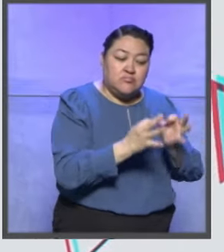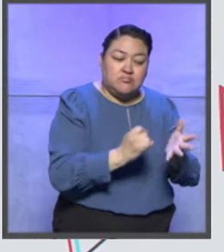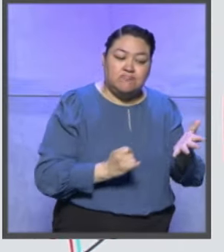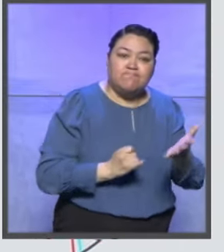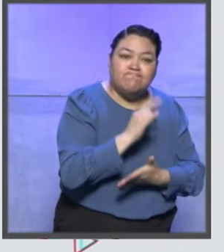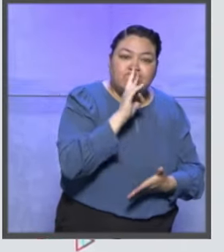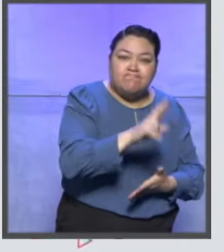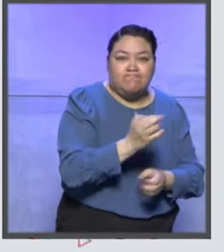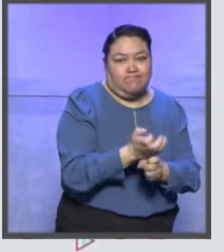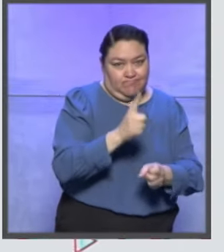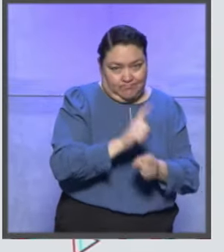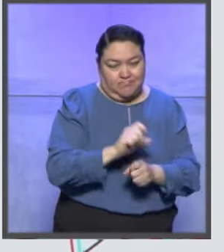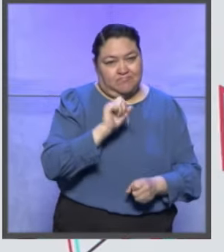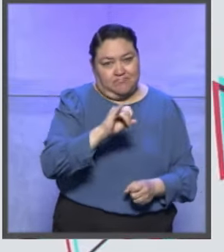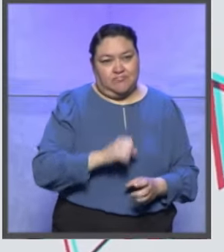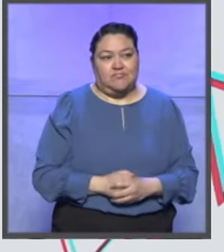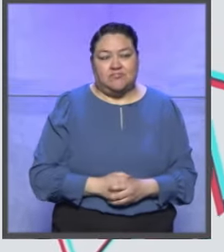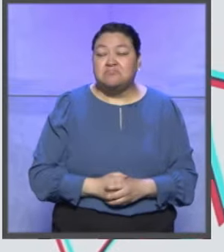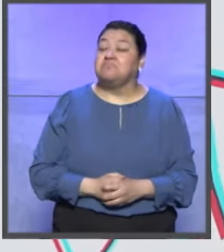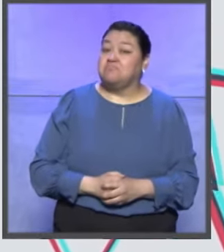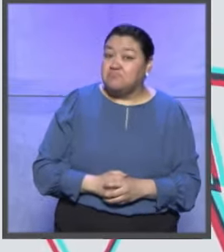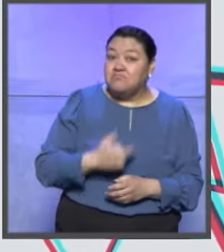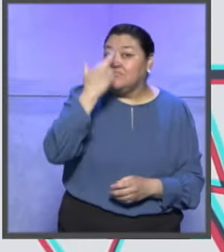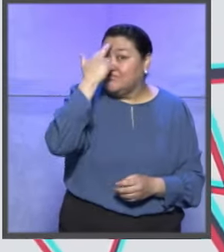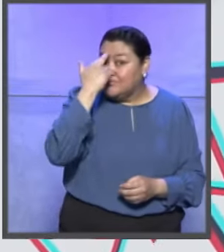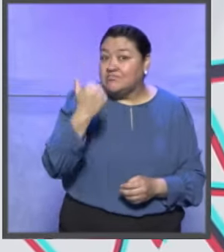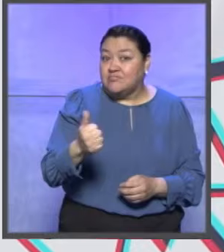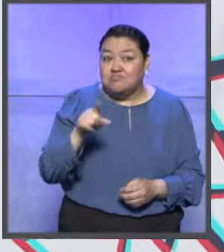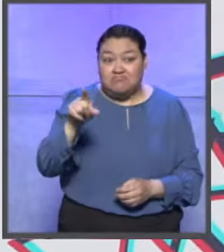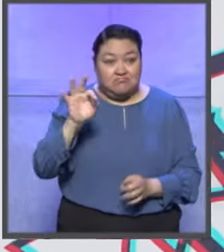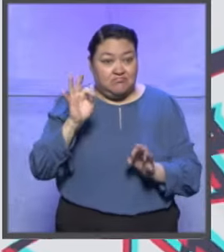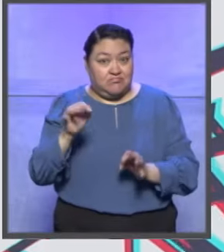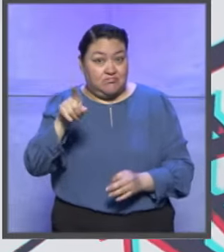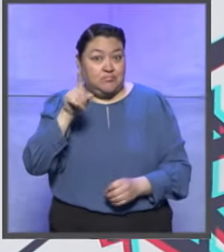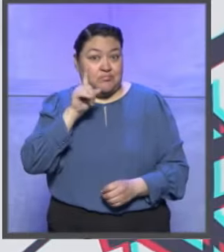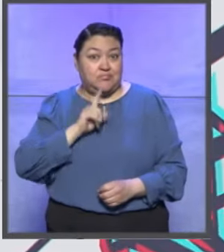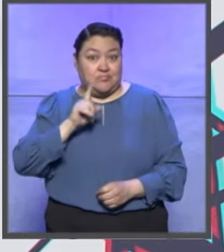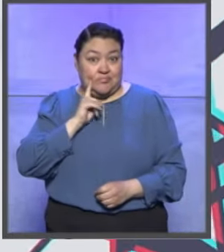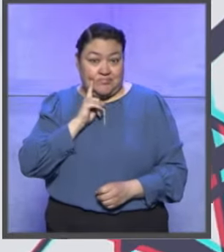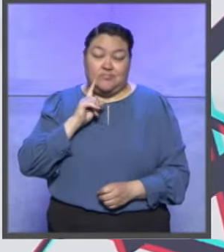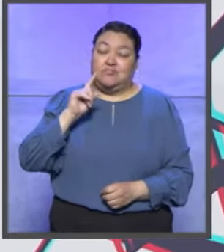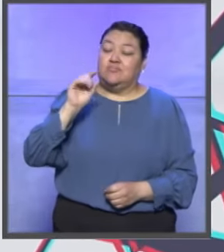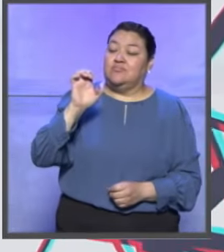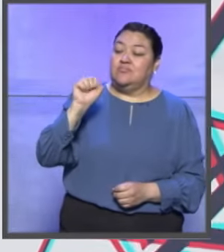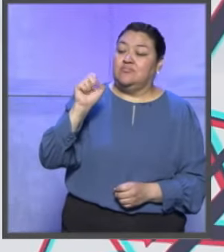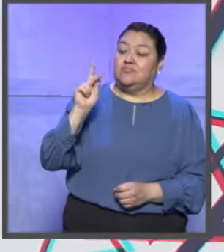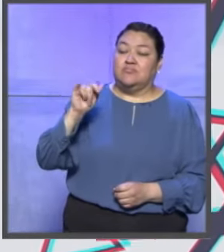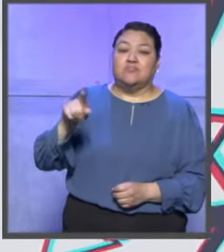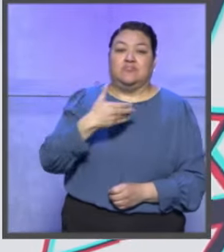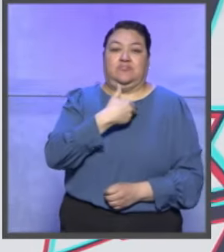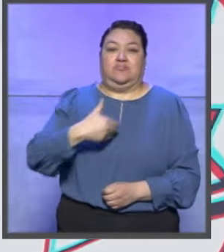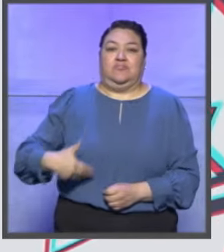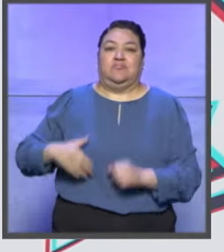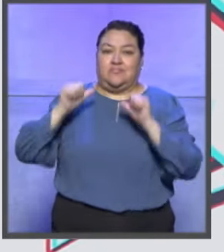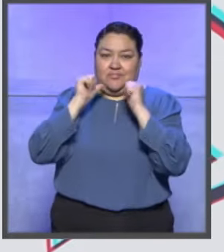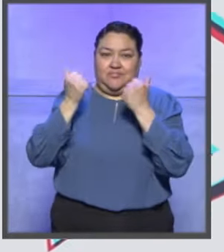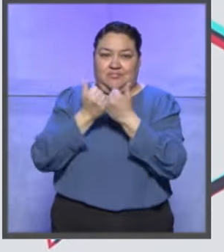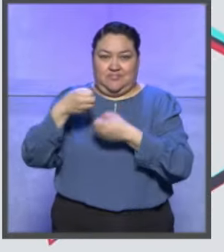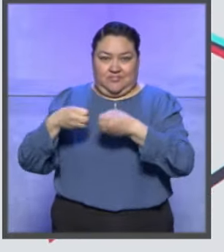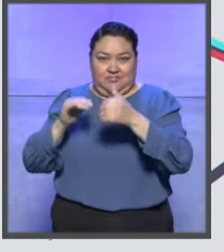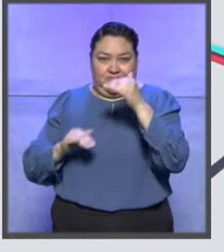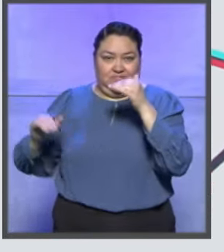se fortalecen desde las decisiones que se toman desde lo local. Bueno, pues ahí está lo dicho, lo está diciendo la magistrada Margarita